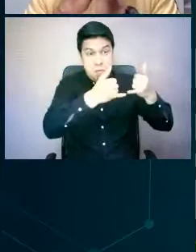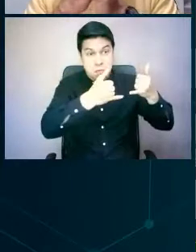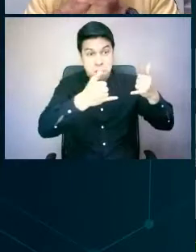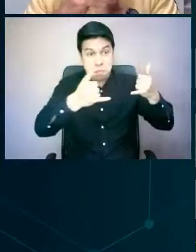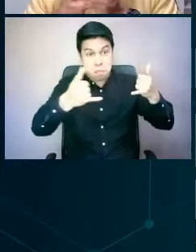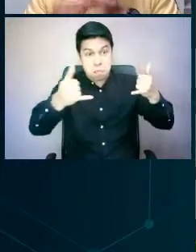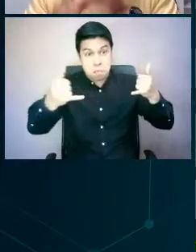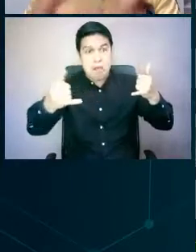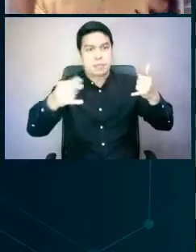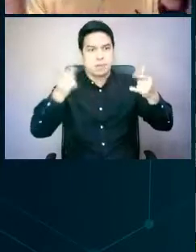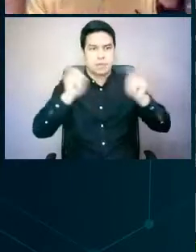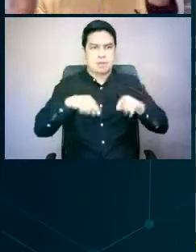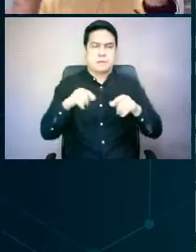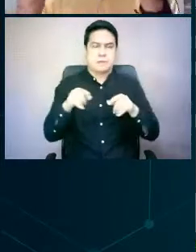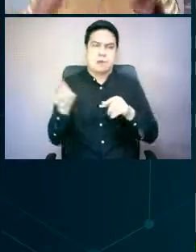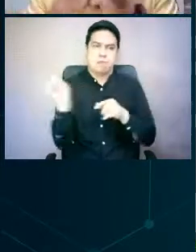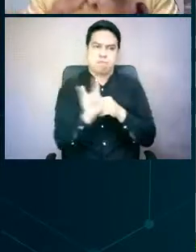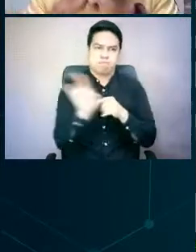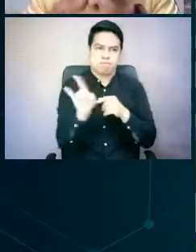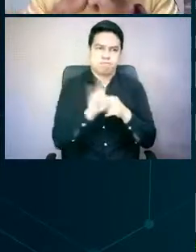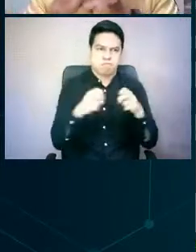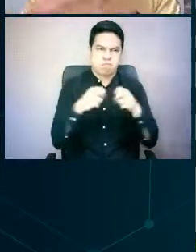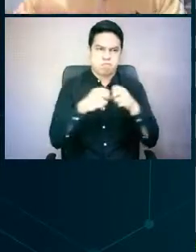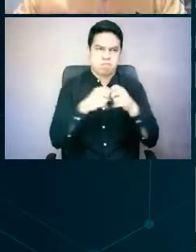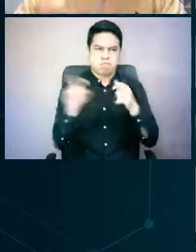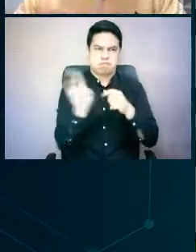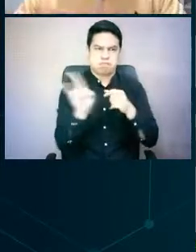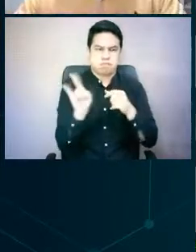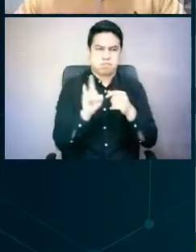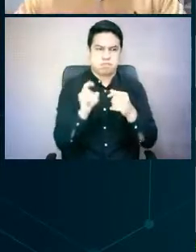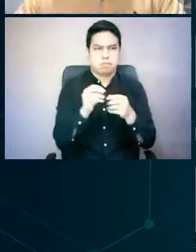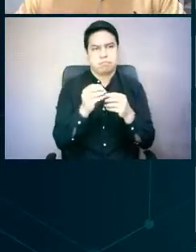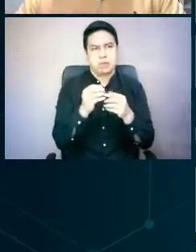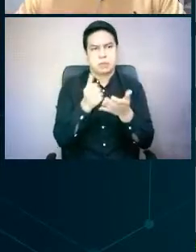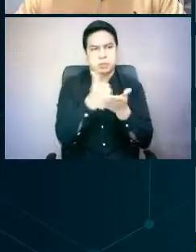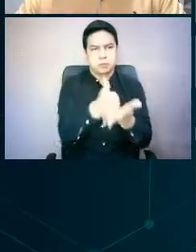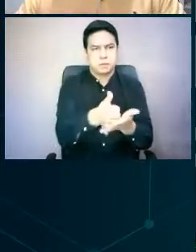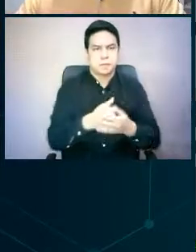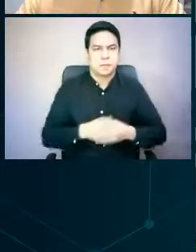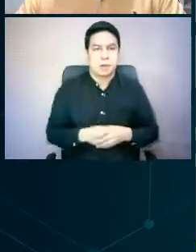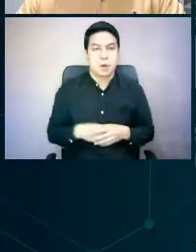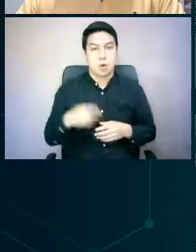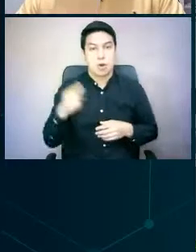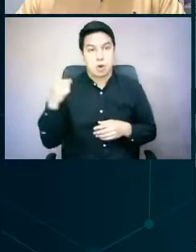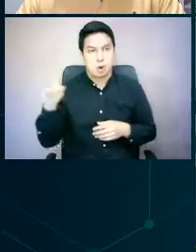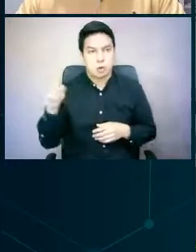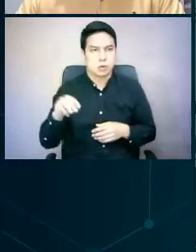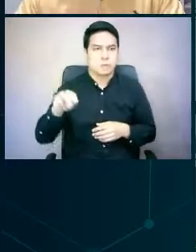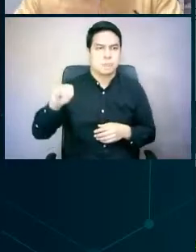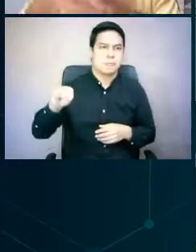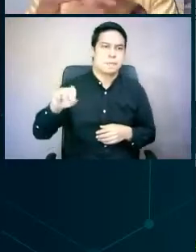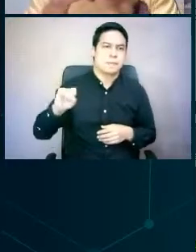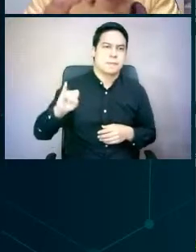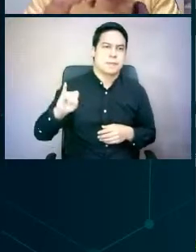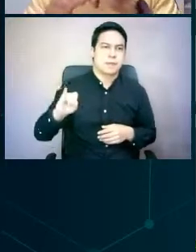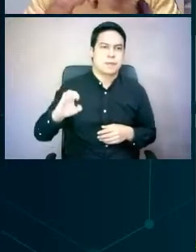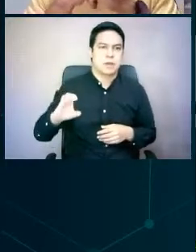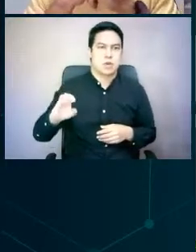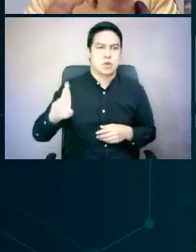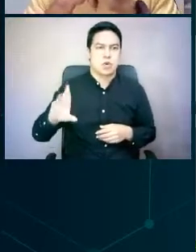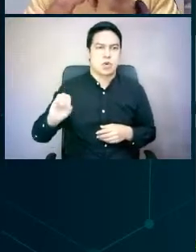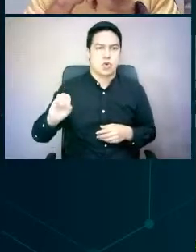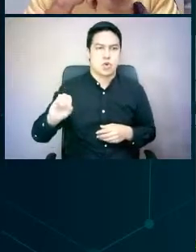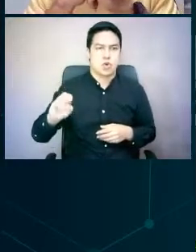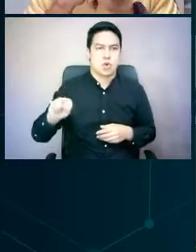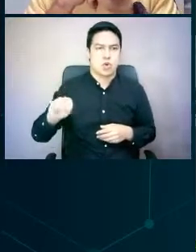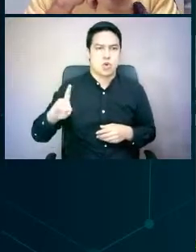de transmisión. El siguiente medio de comunicación utilizado son las microondas. Las microondas son